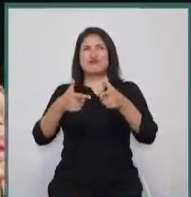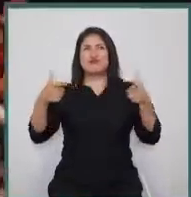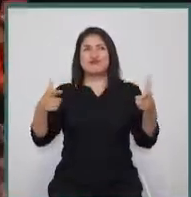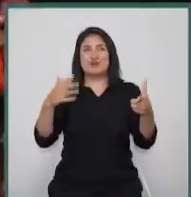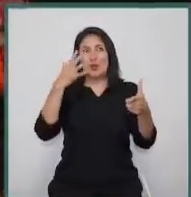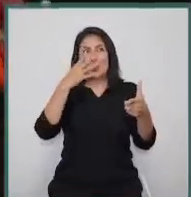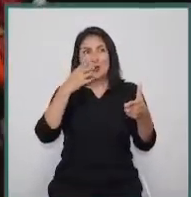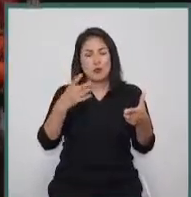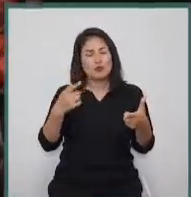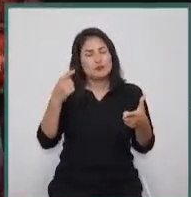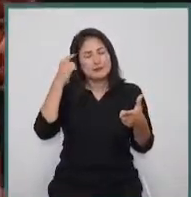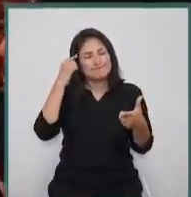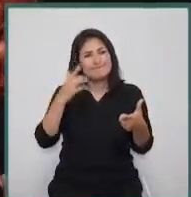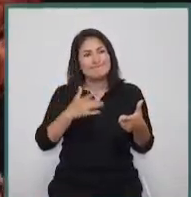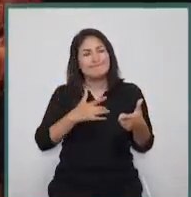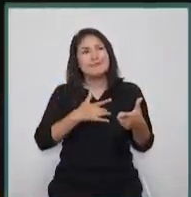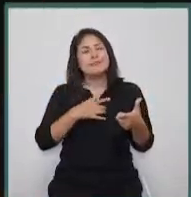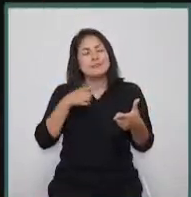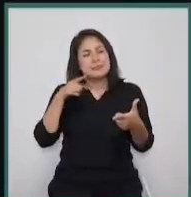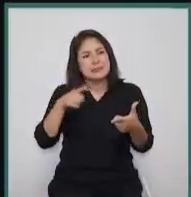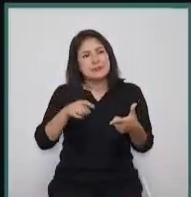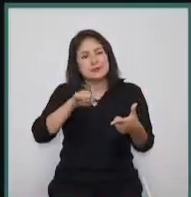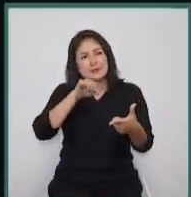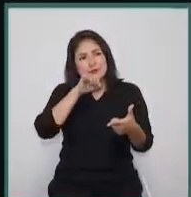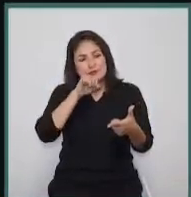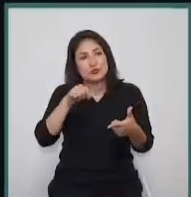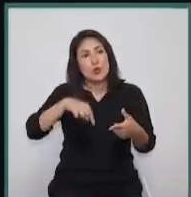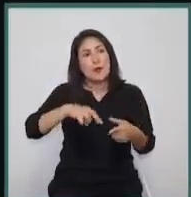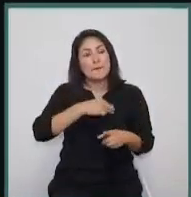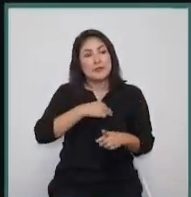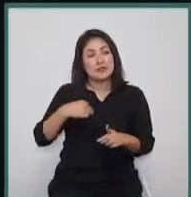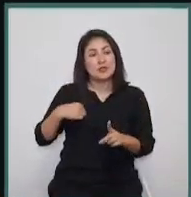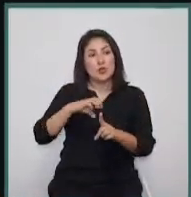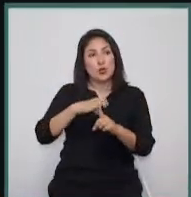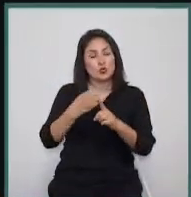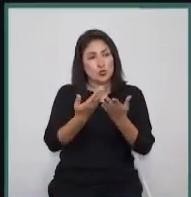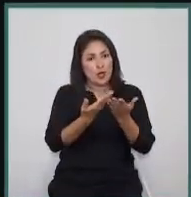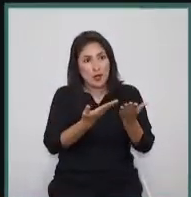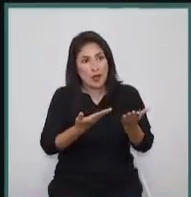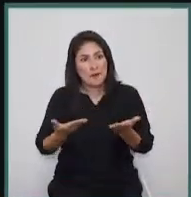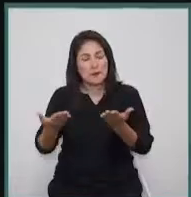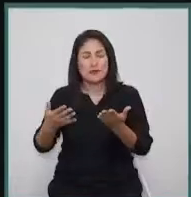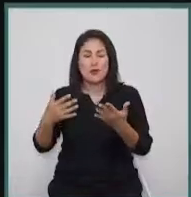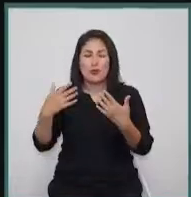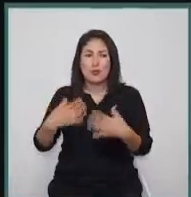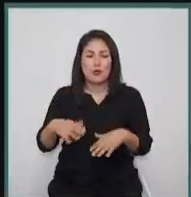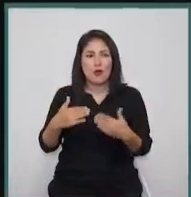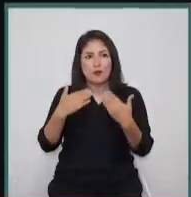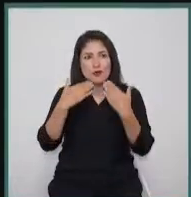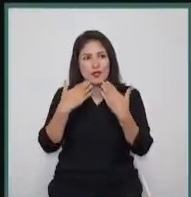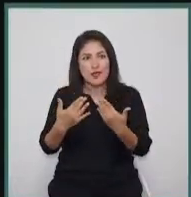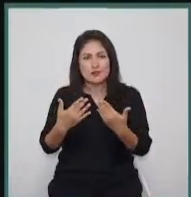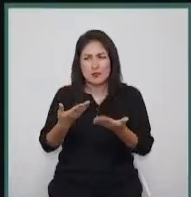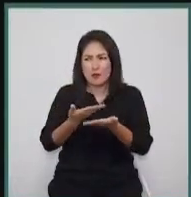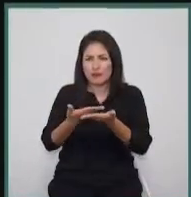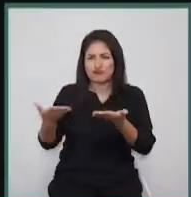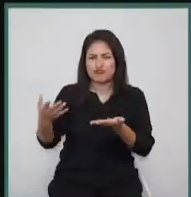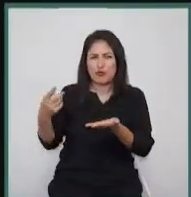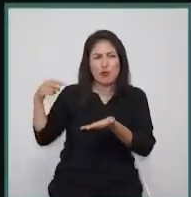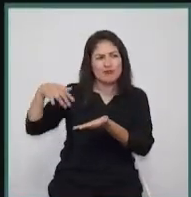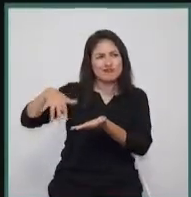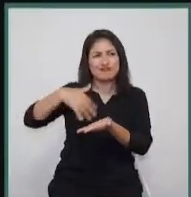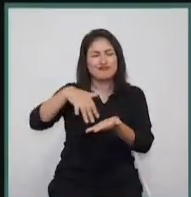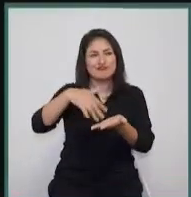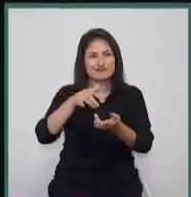como el Gran Teatro. Es importante. Entonces creo yo que desde la apertura del Ministerio de Cultura ha sido muy importante para nosotros el poder